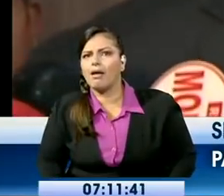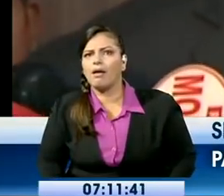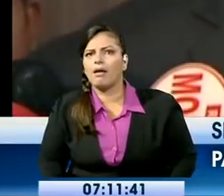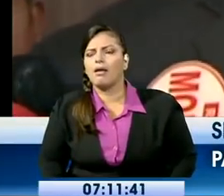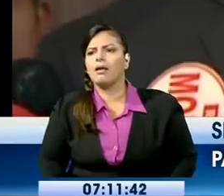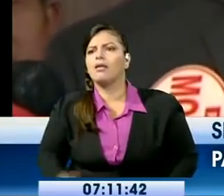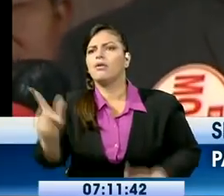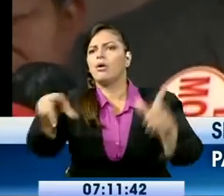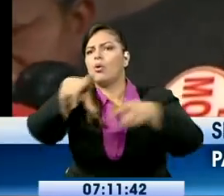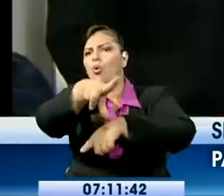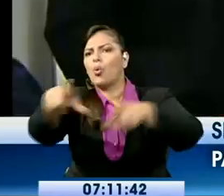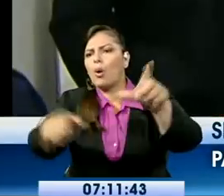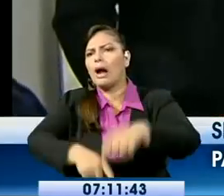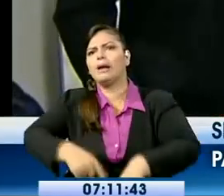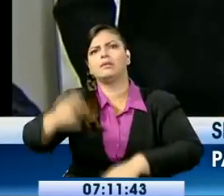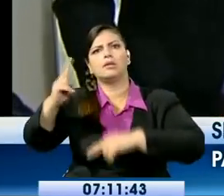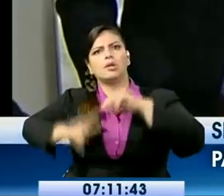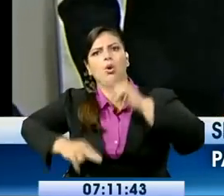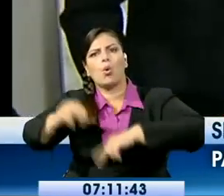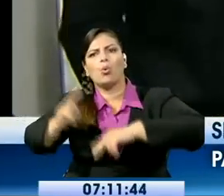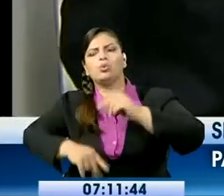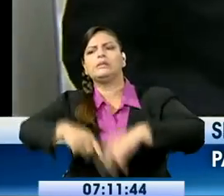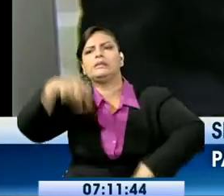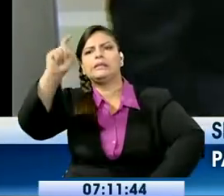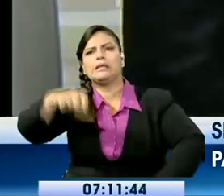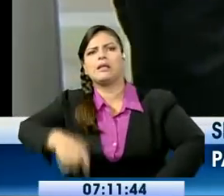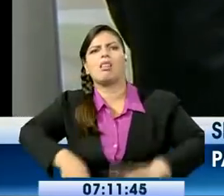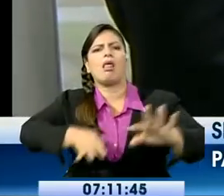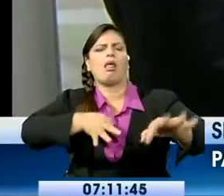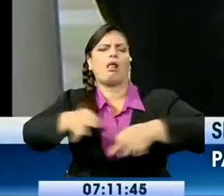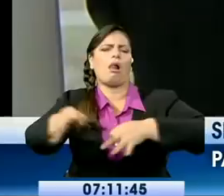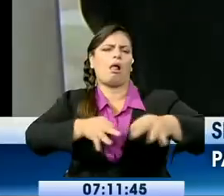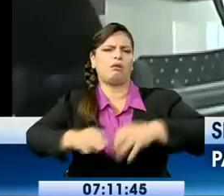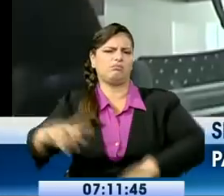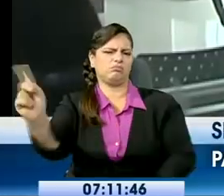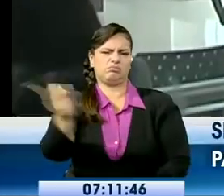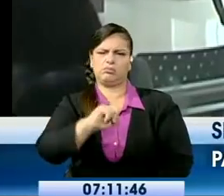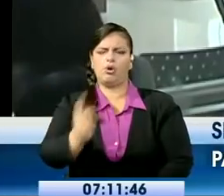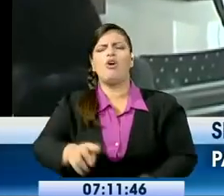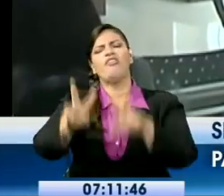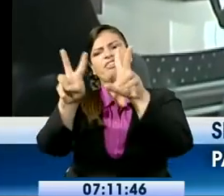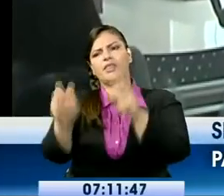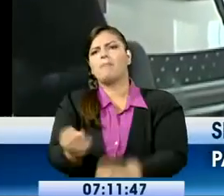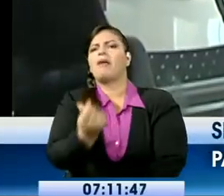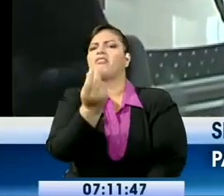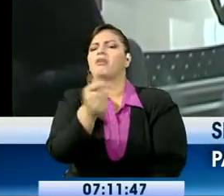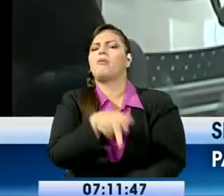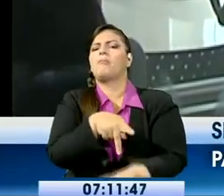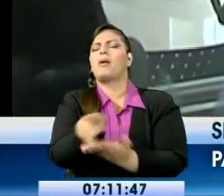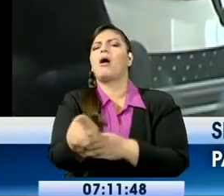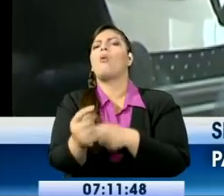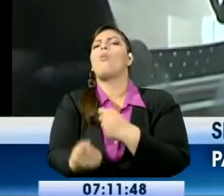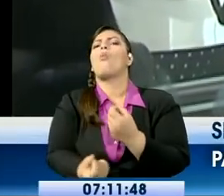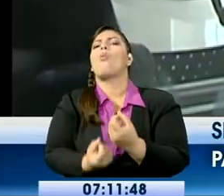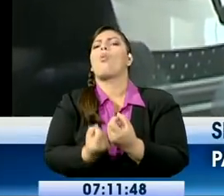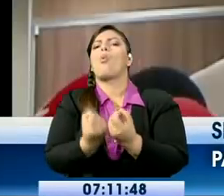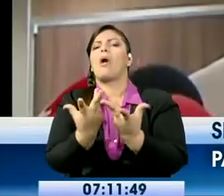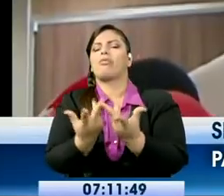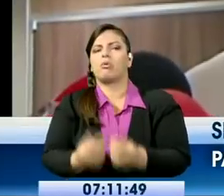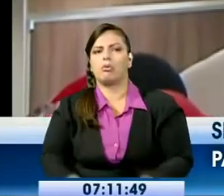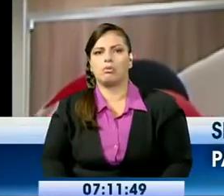el área de la que se va a expropiar. Del lado de la Procuraduría General del Estado, insistían en la revocatoria. El